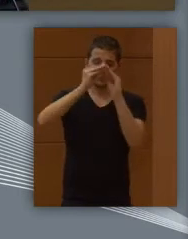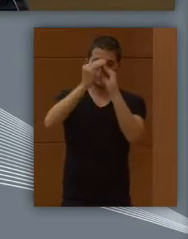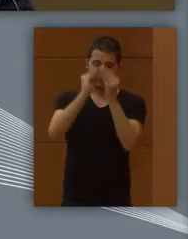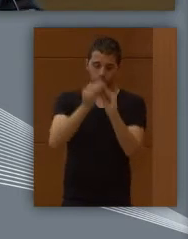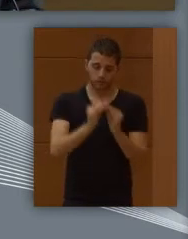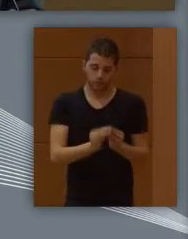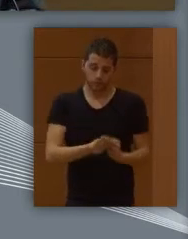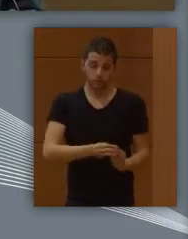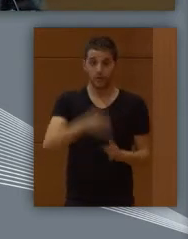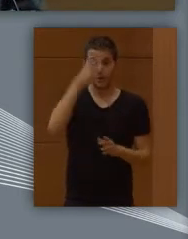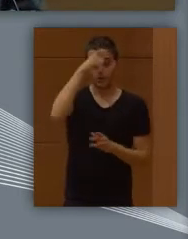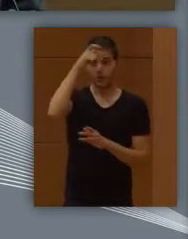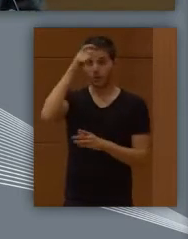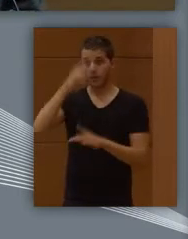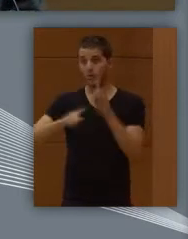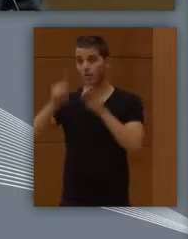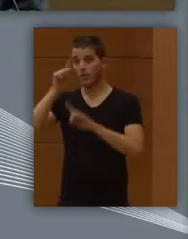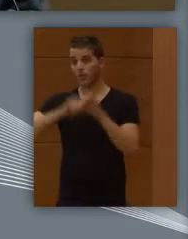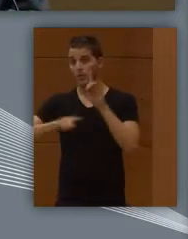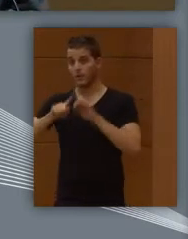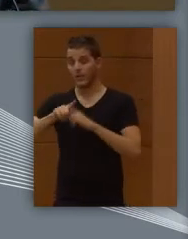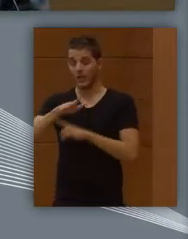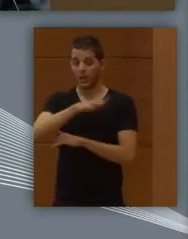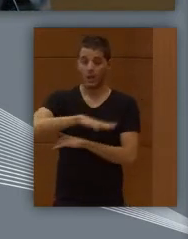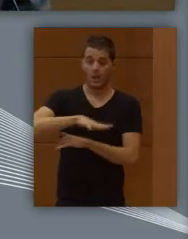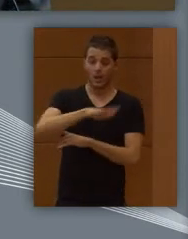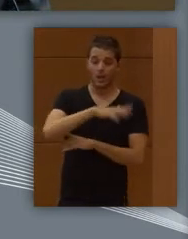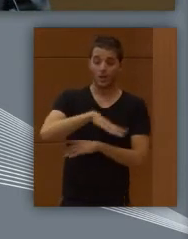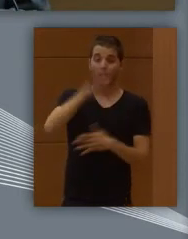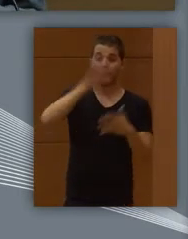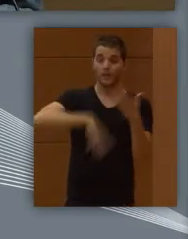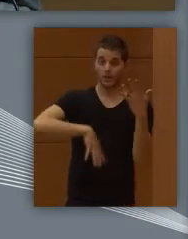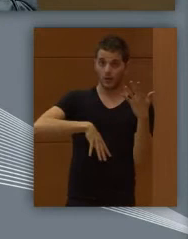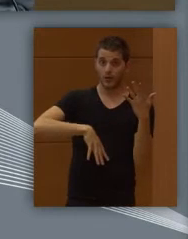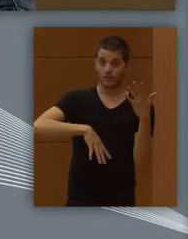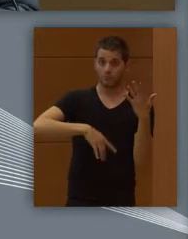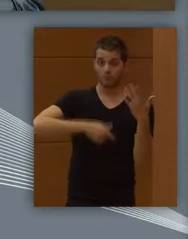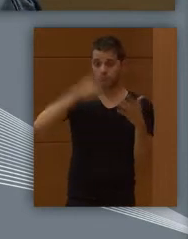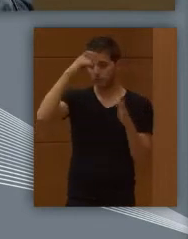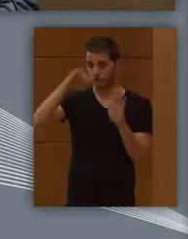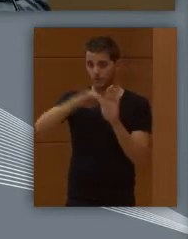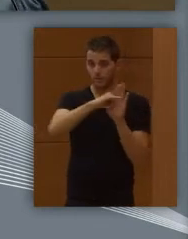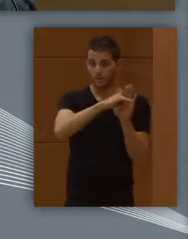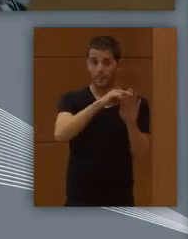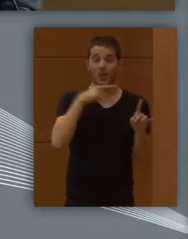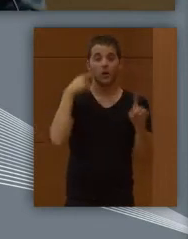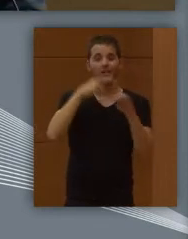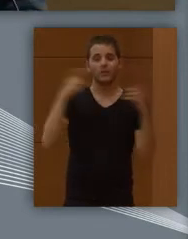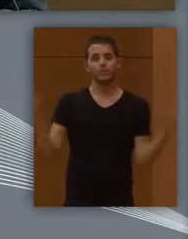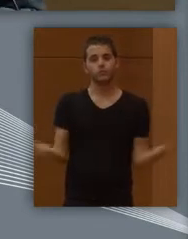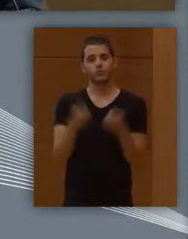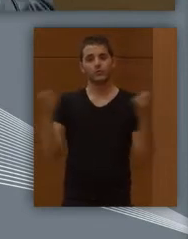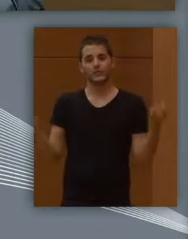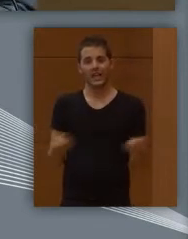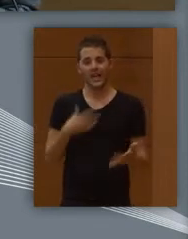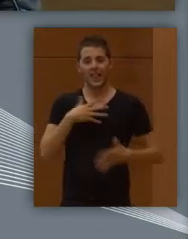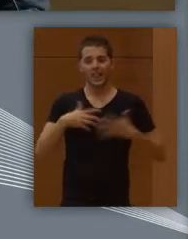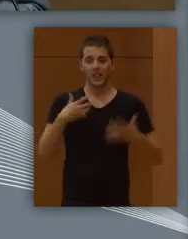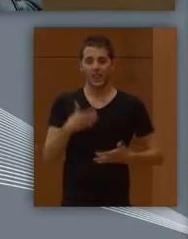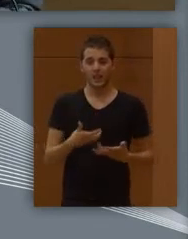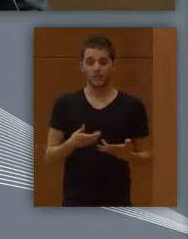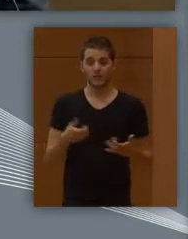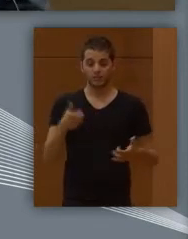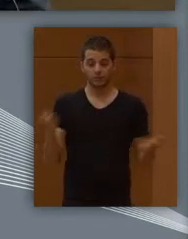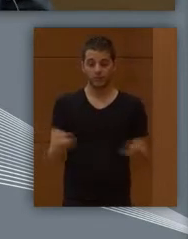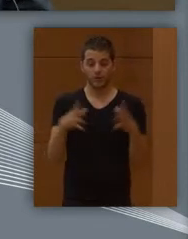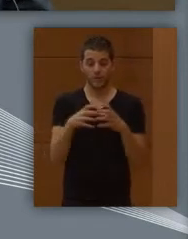algunas poblaciones piloto del área metropolitana de Barcelona para intentar estimular y motivar un mayor uso